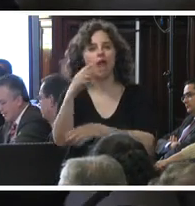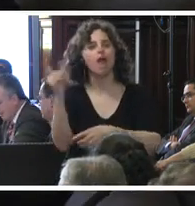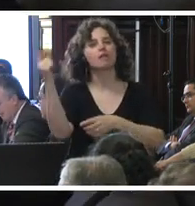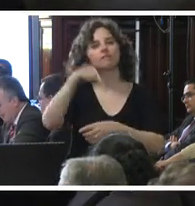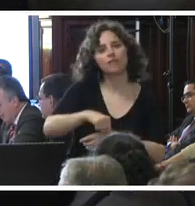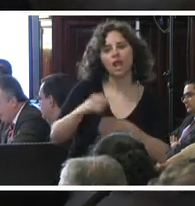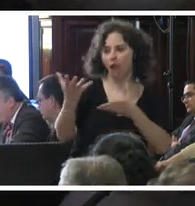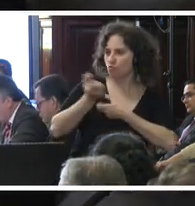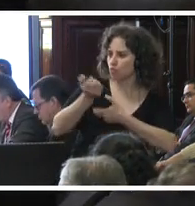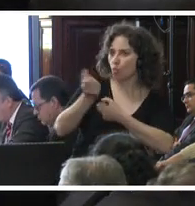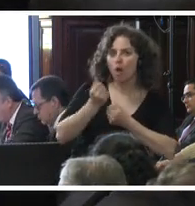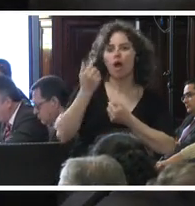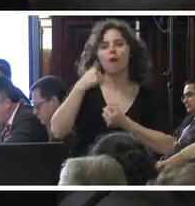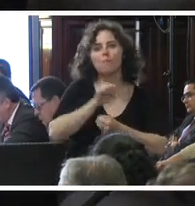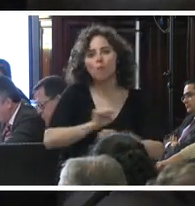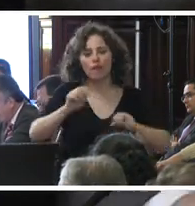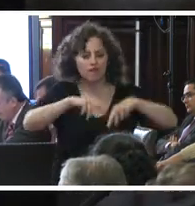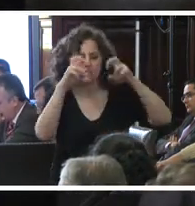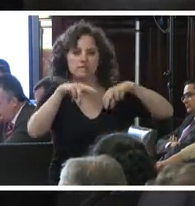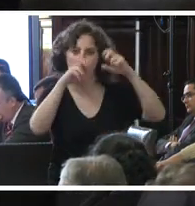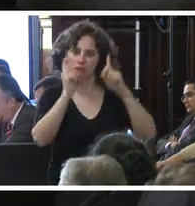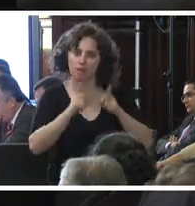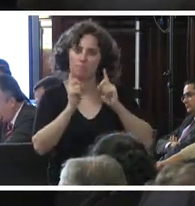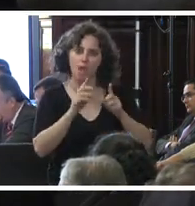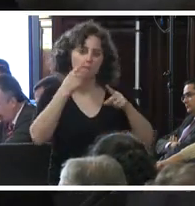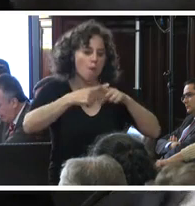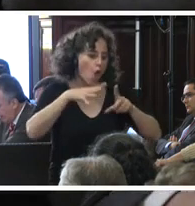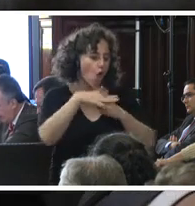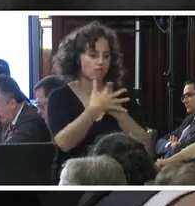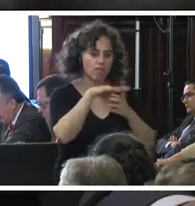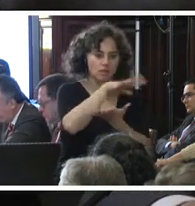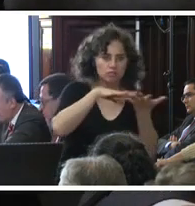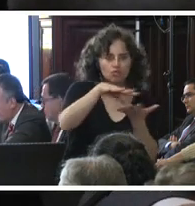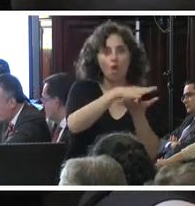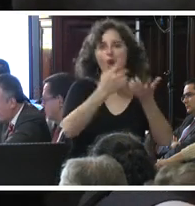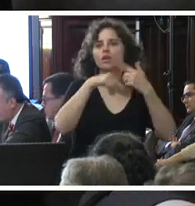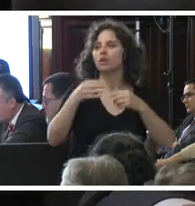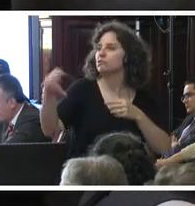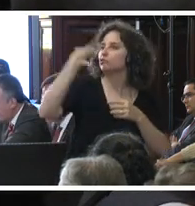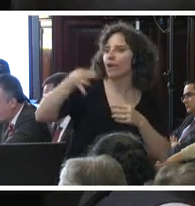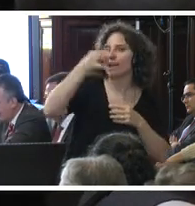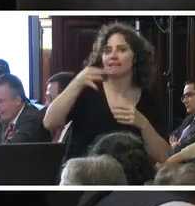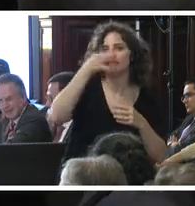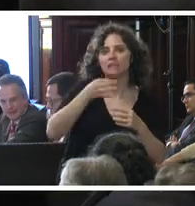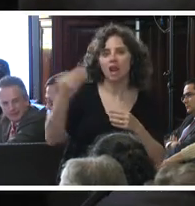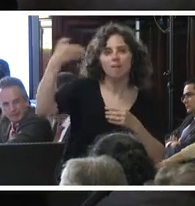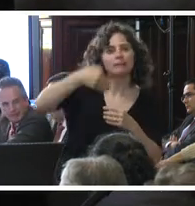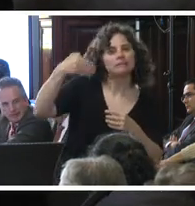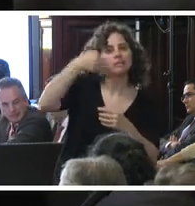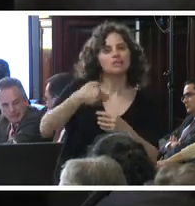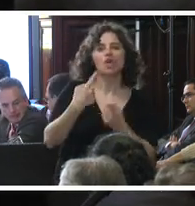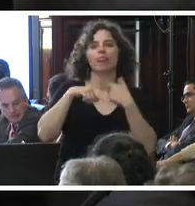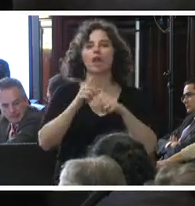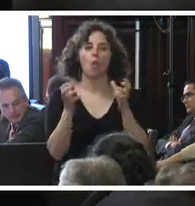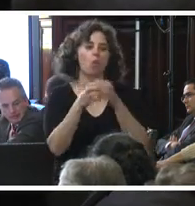están ayudando a hacer la investigación por contexto, y fue a sugerencia precisamente y a la participación